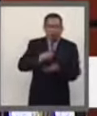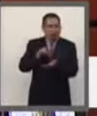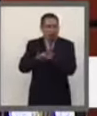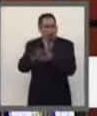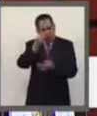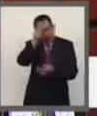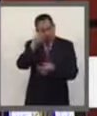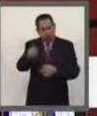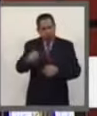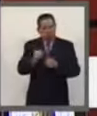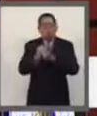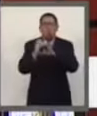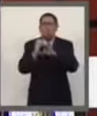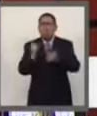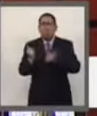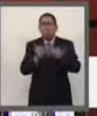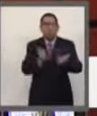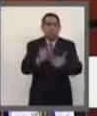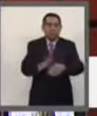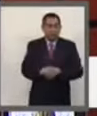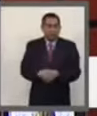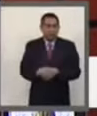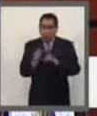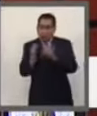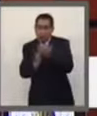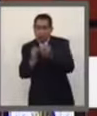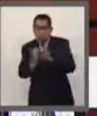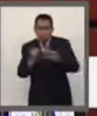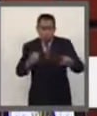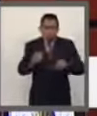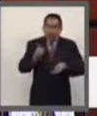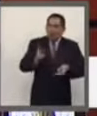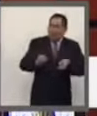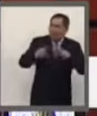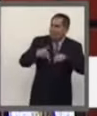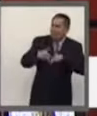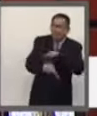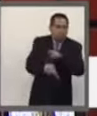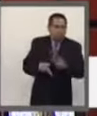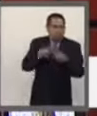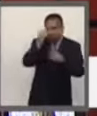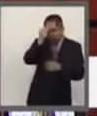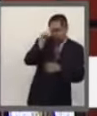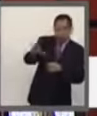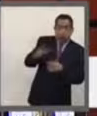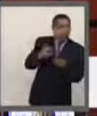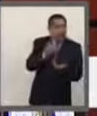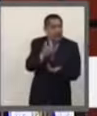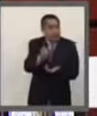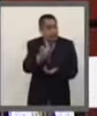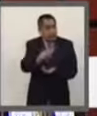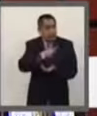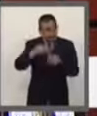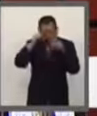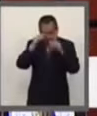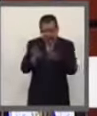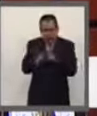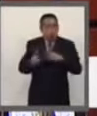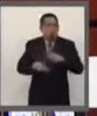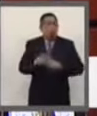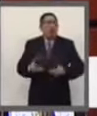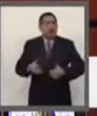ahora a través de pipas. Hay sabotaje, eso deberíamos estar planteando aquí en el Poder Legislativo. ¿Cómo vamos a actuar